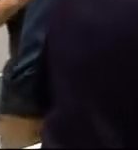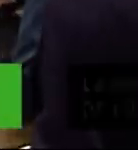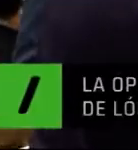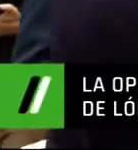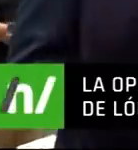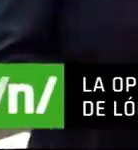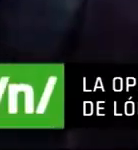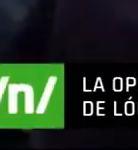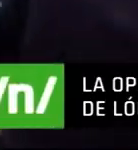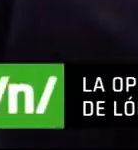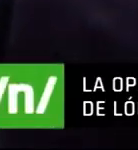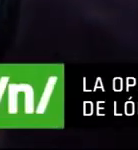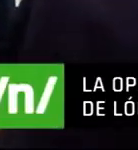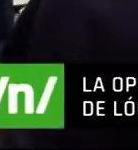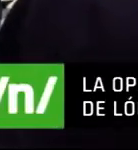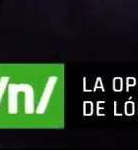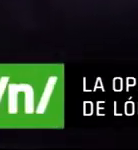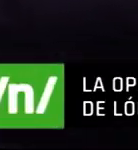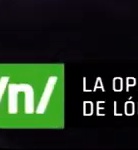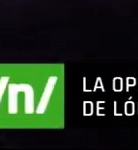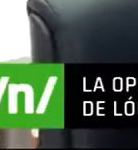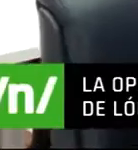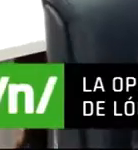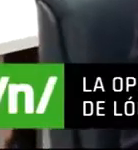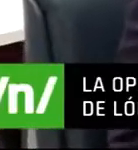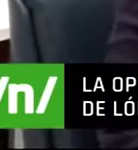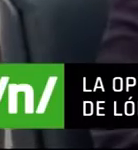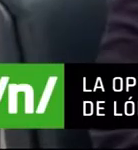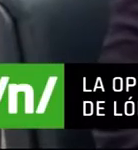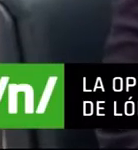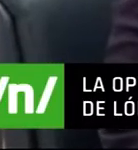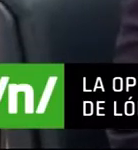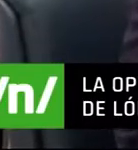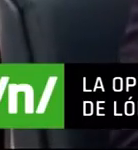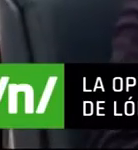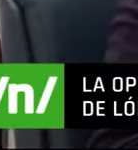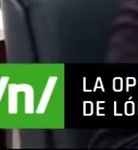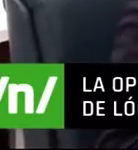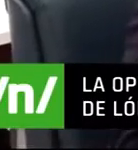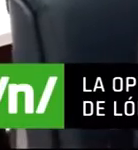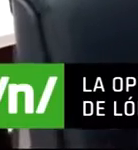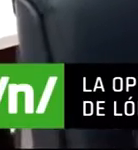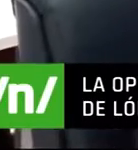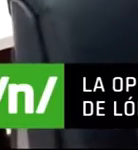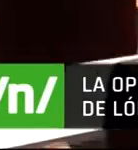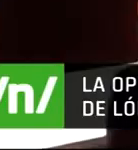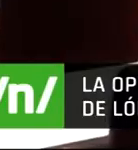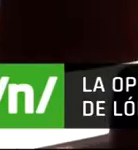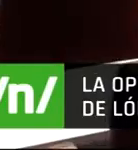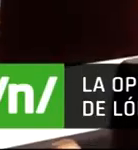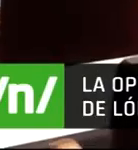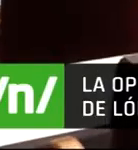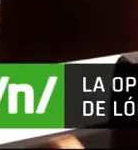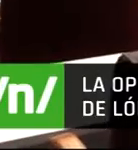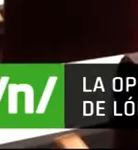La segunda sesión del debate del Estado de la Región ha estado marcada por las críticas de la bancada de la oposición hacia el Gobierno regional. Desde